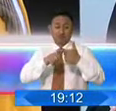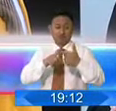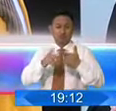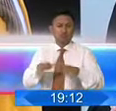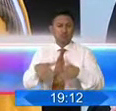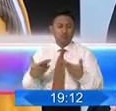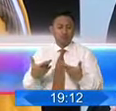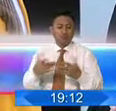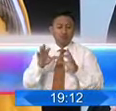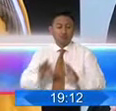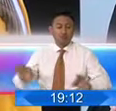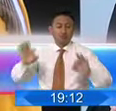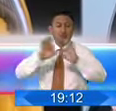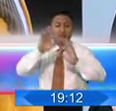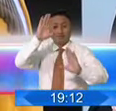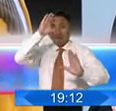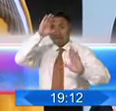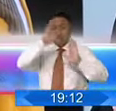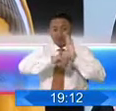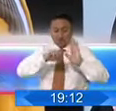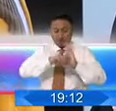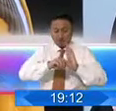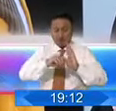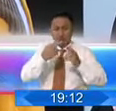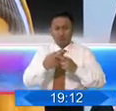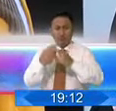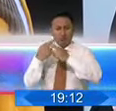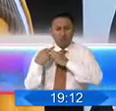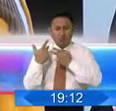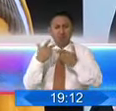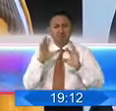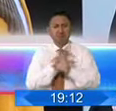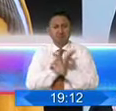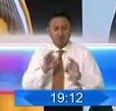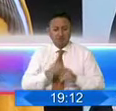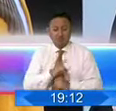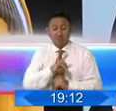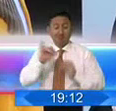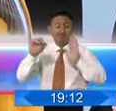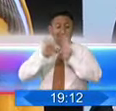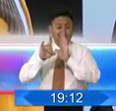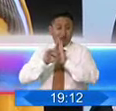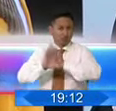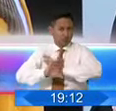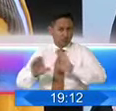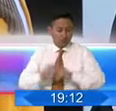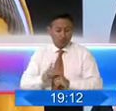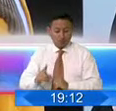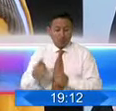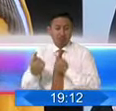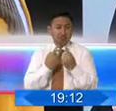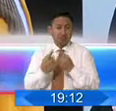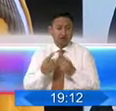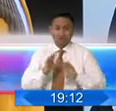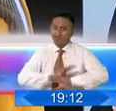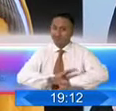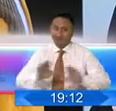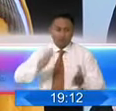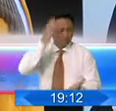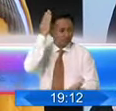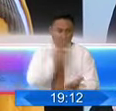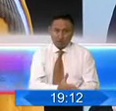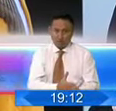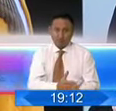minería responsable, sin duda. Nosotros no vamos a permitir la minería ilegal y para esto no hay un diálogo ni una discusión. Vamos